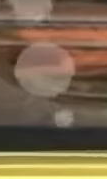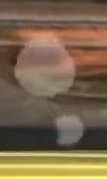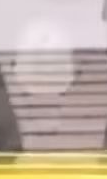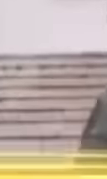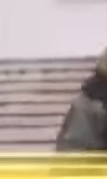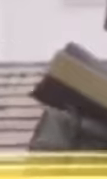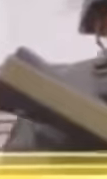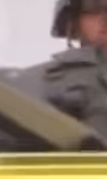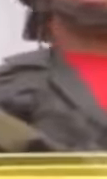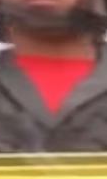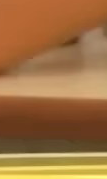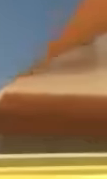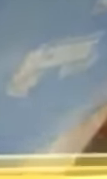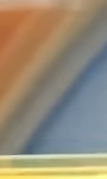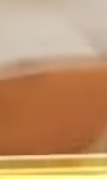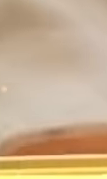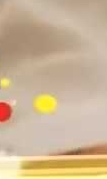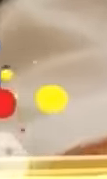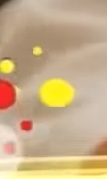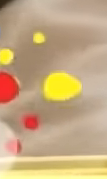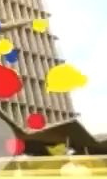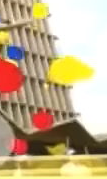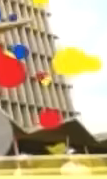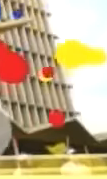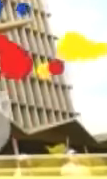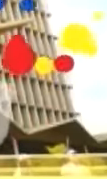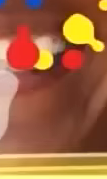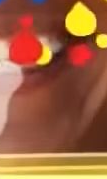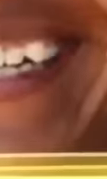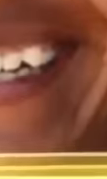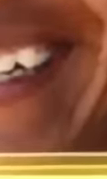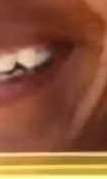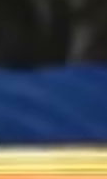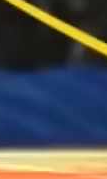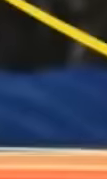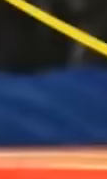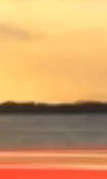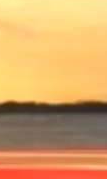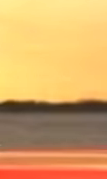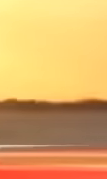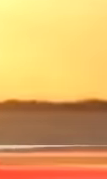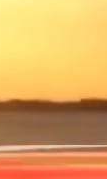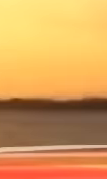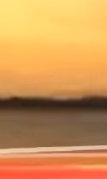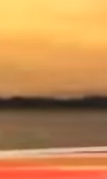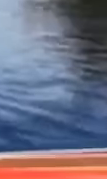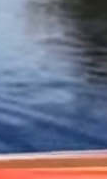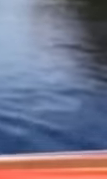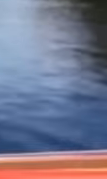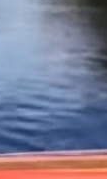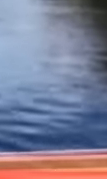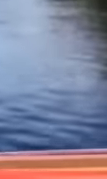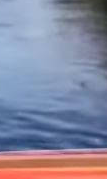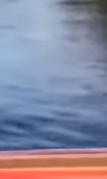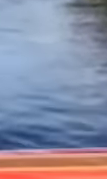Culminado esta transmisión conjunta de radio y televisión. Gracias